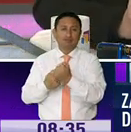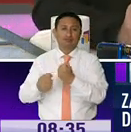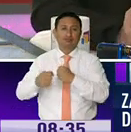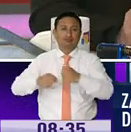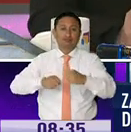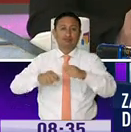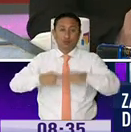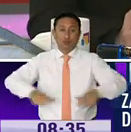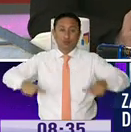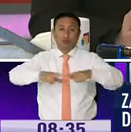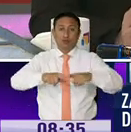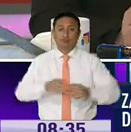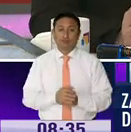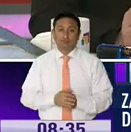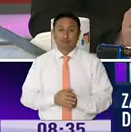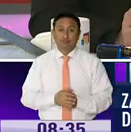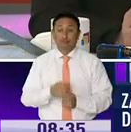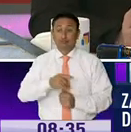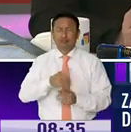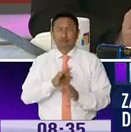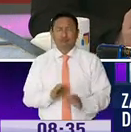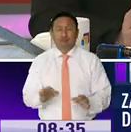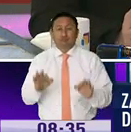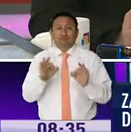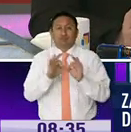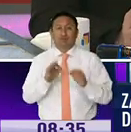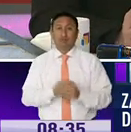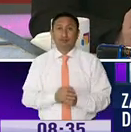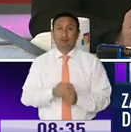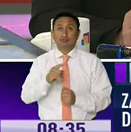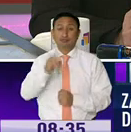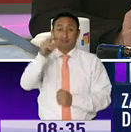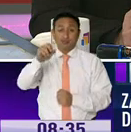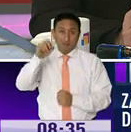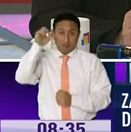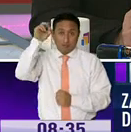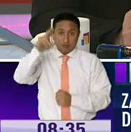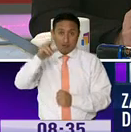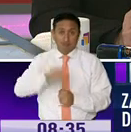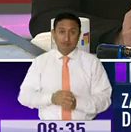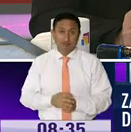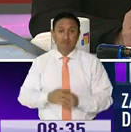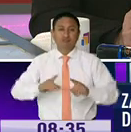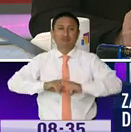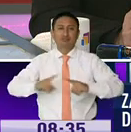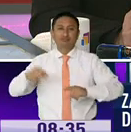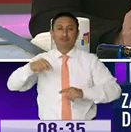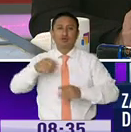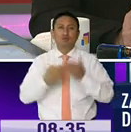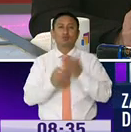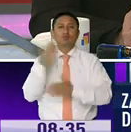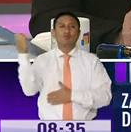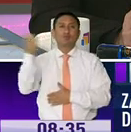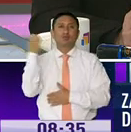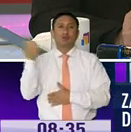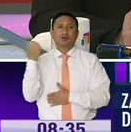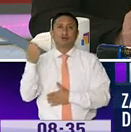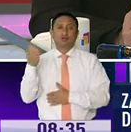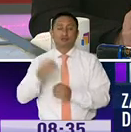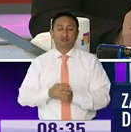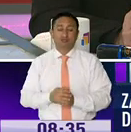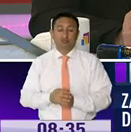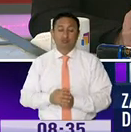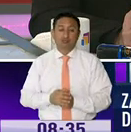del territorio. Es que para nosotros es fundamental la videovigilancia, pero sobre todo la articulación de estas nuevas emergencias, y para lo cual